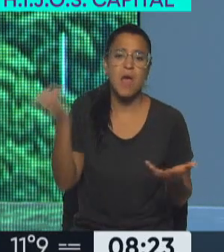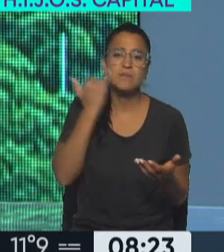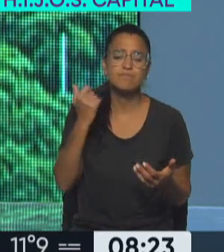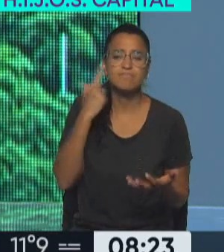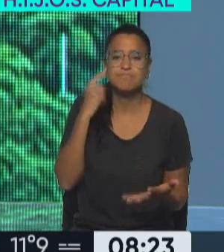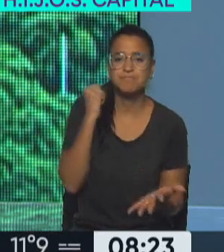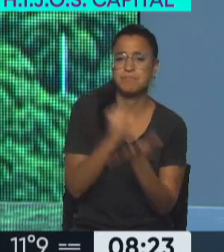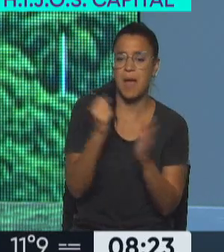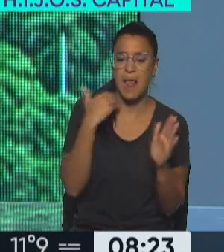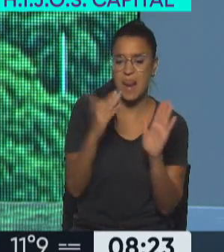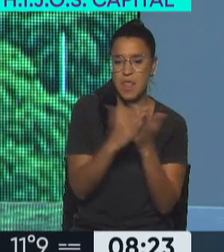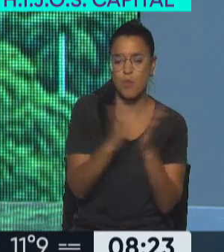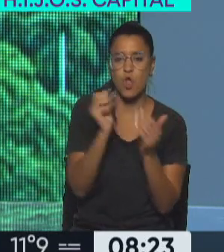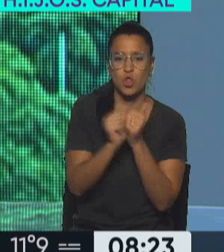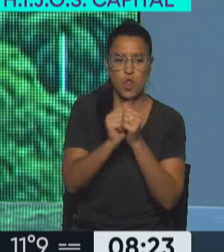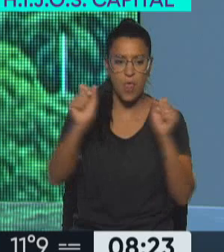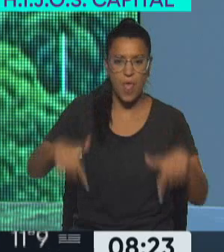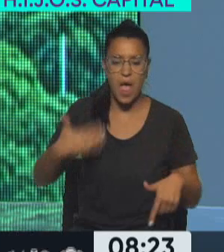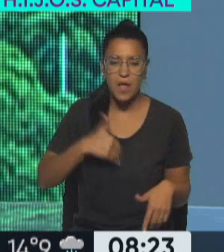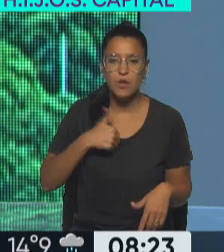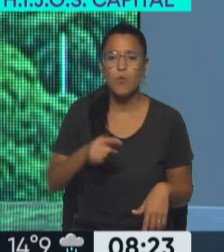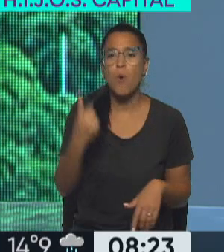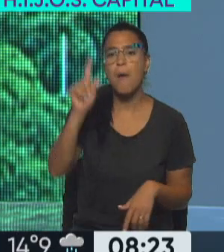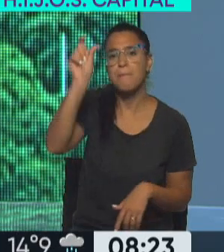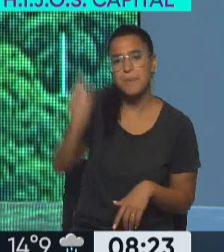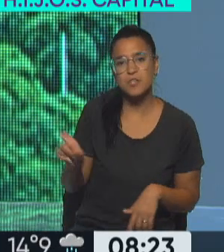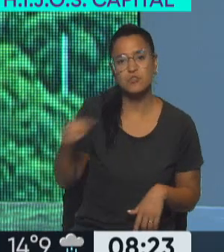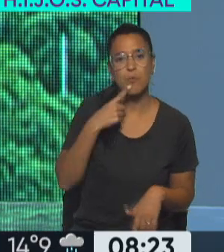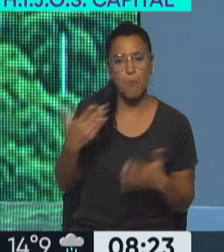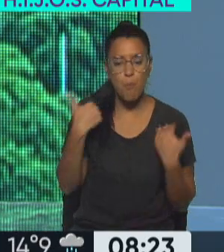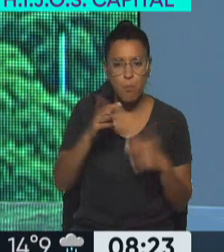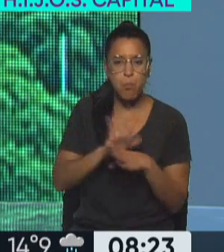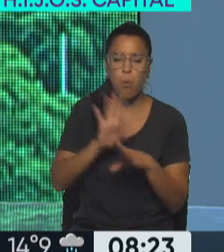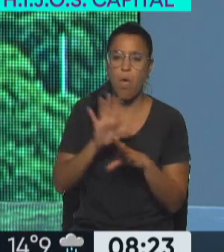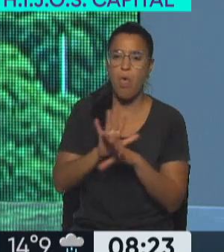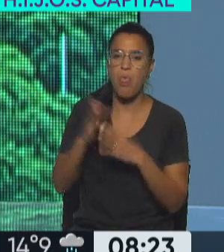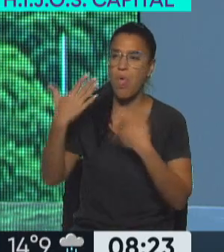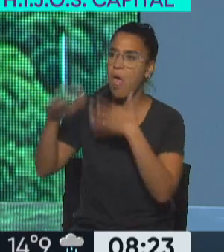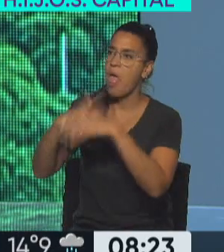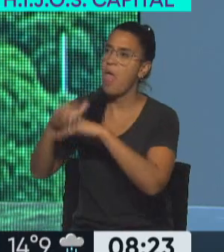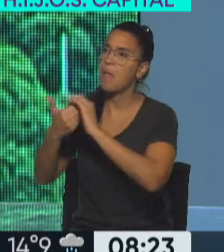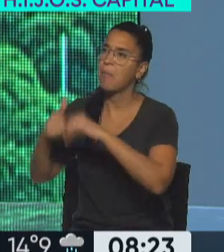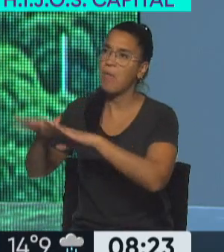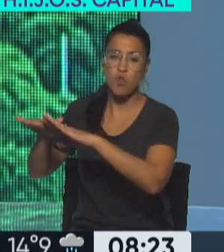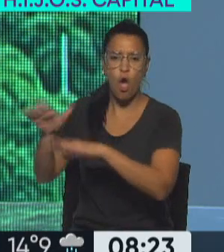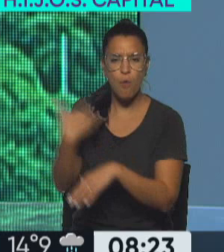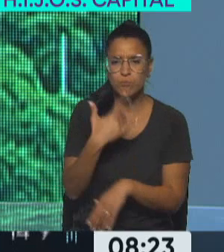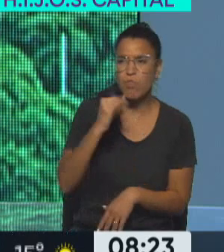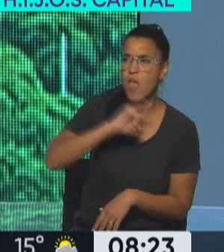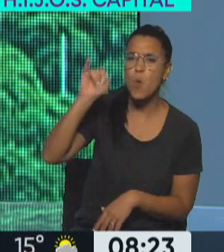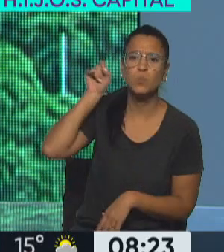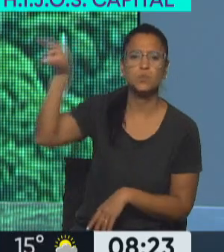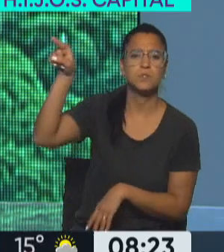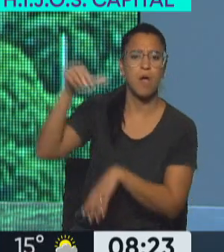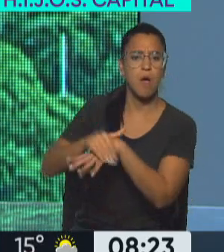seguramente en los libros de historia de nuestro país, como una de esas personas que pudo romper la impunidad, pudo denunciarla.